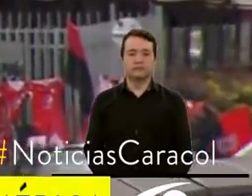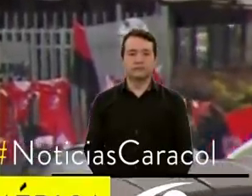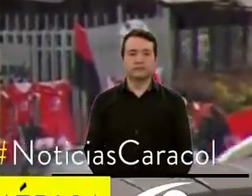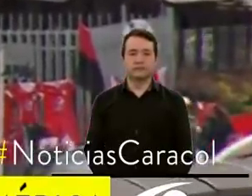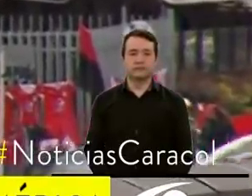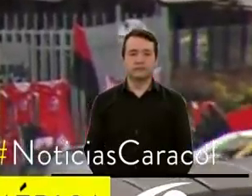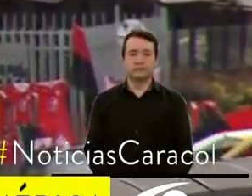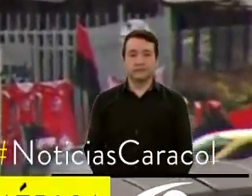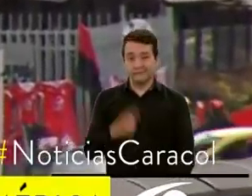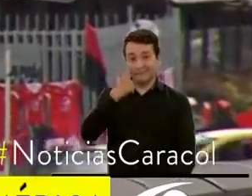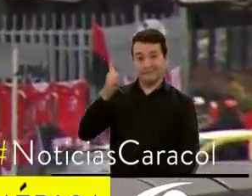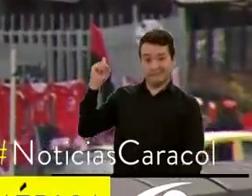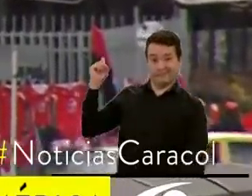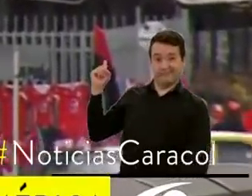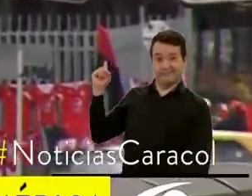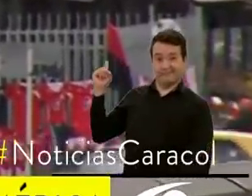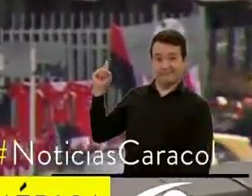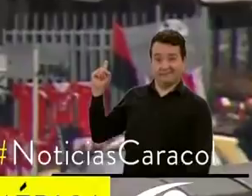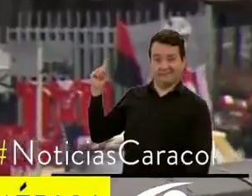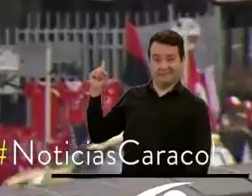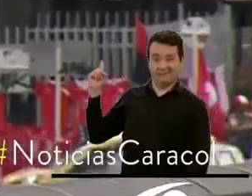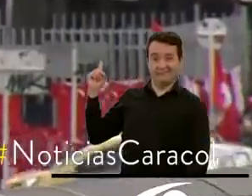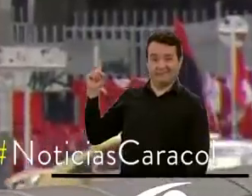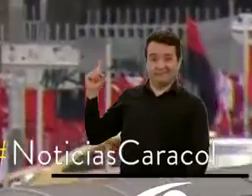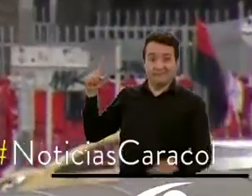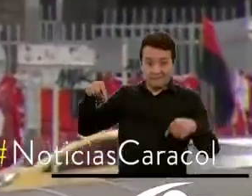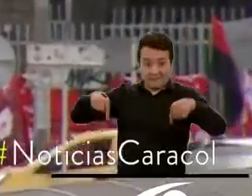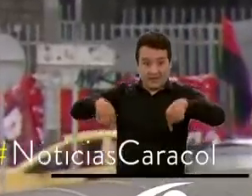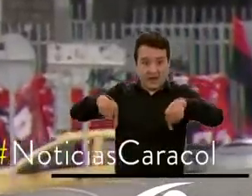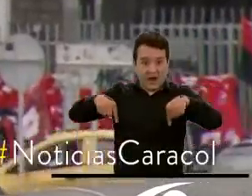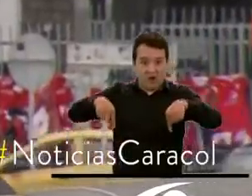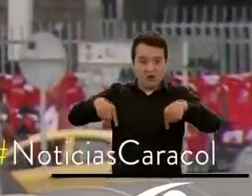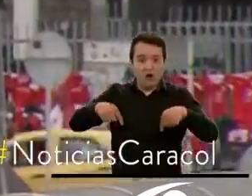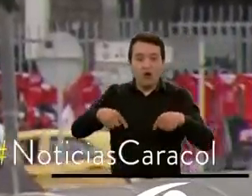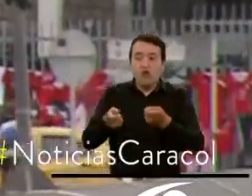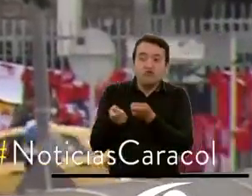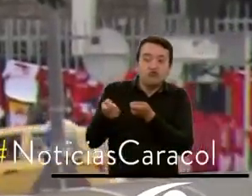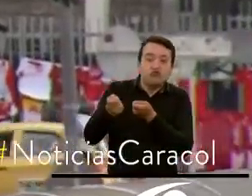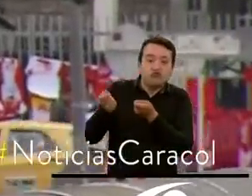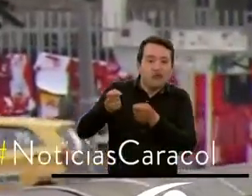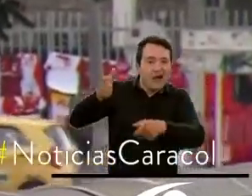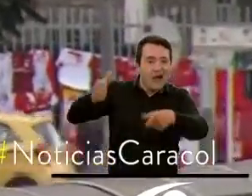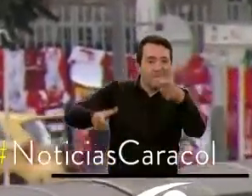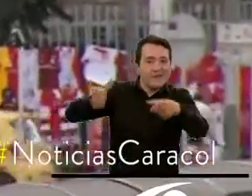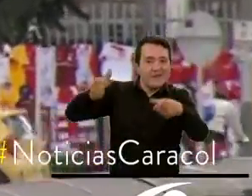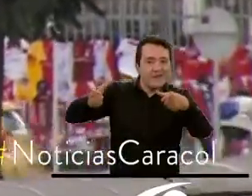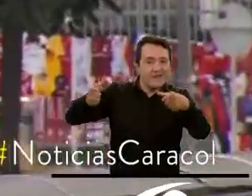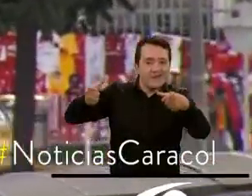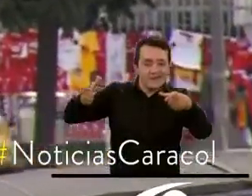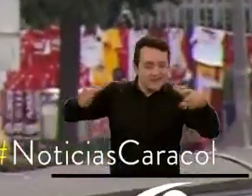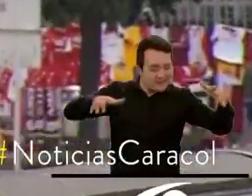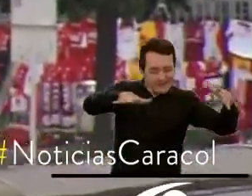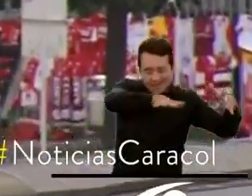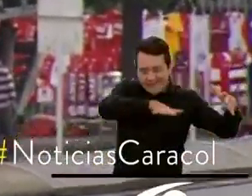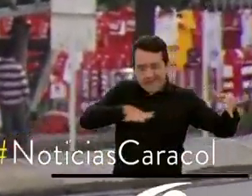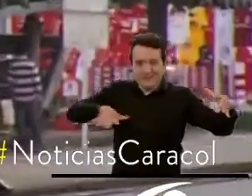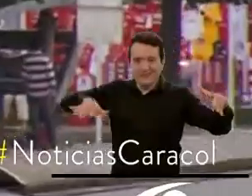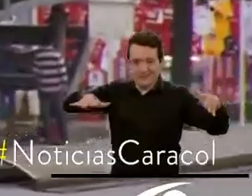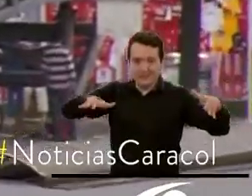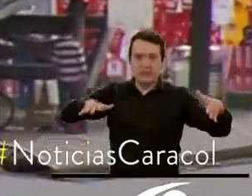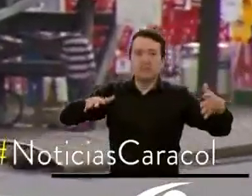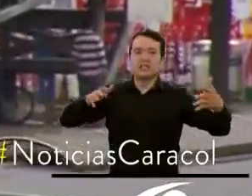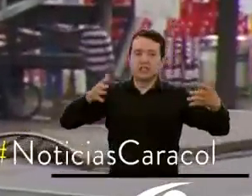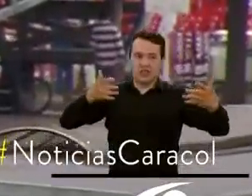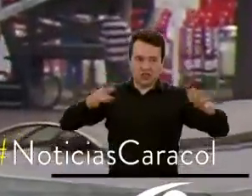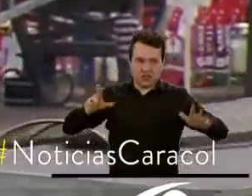Y lo que ustedes observan en estos momentos es lo que se vive aquí en las inmediaciones del estadio El Campín. Ya hay completamente, está